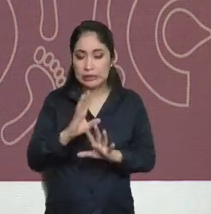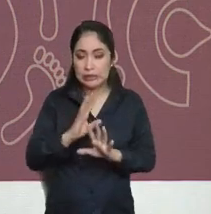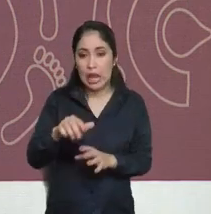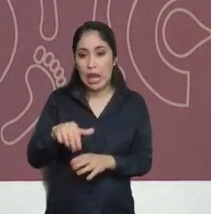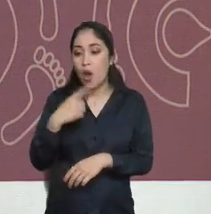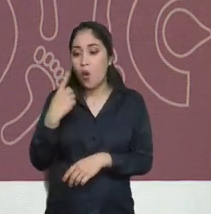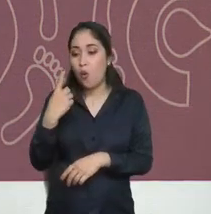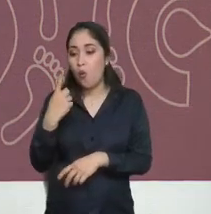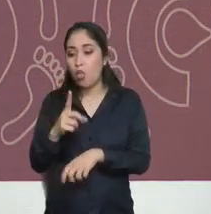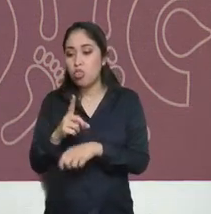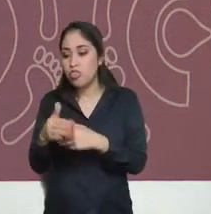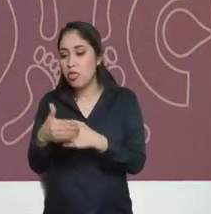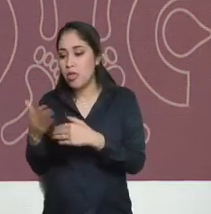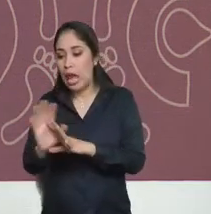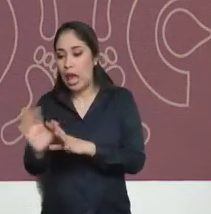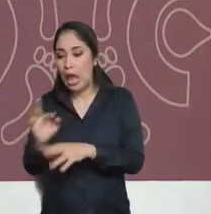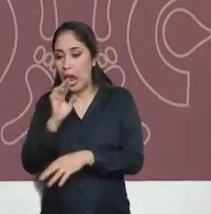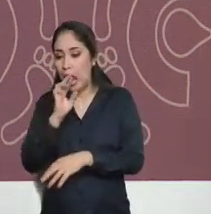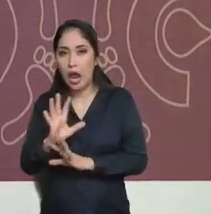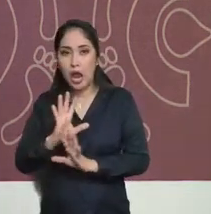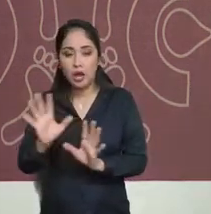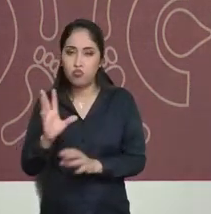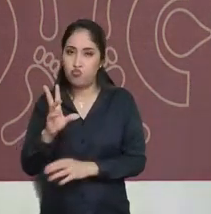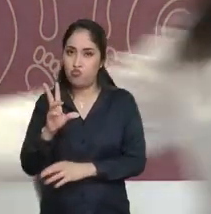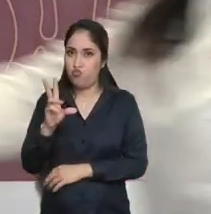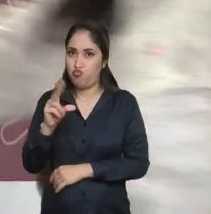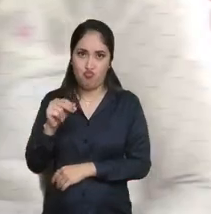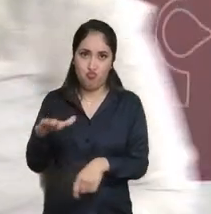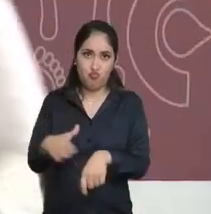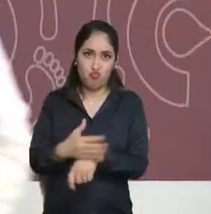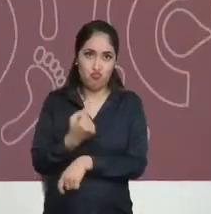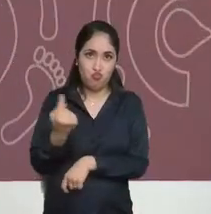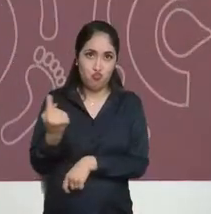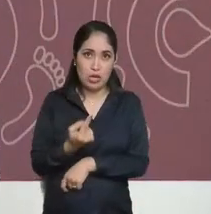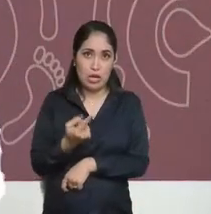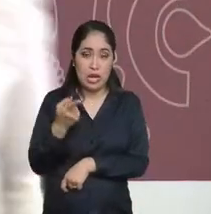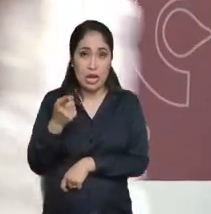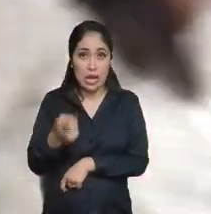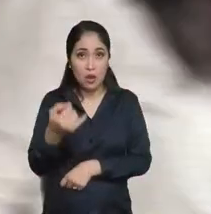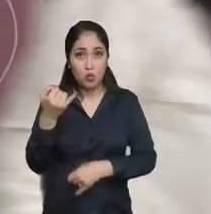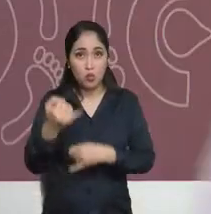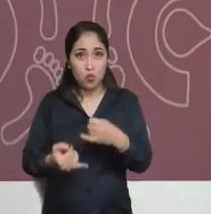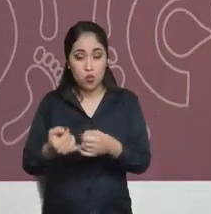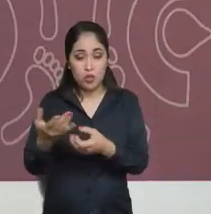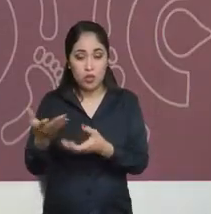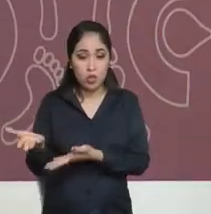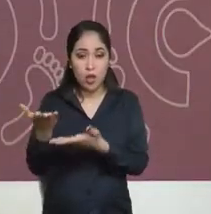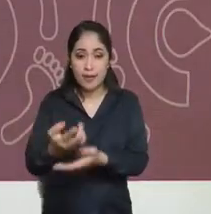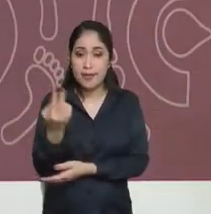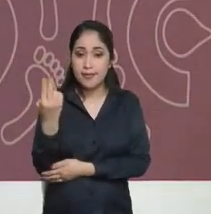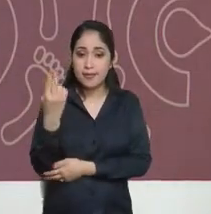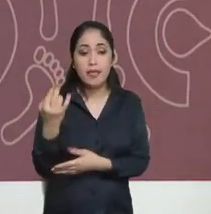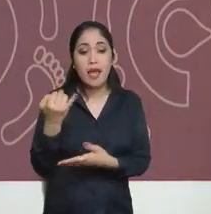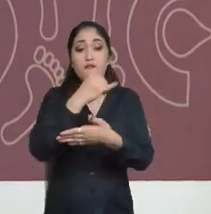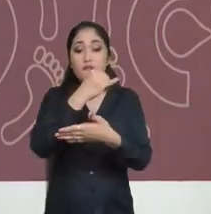autoridad demandada pues tiene derecho y obligación de rendir primero un informe previo en el que